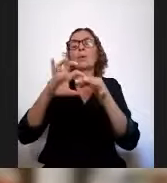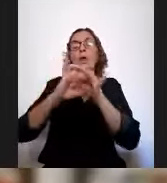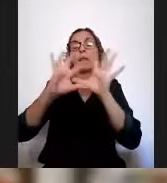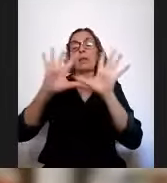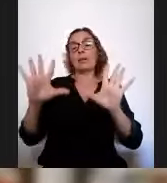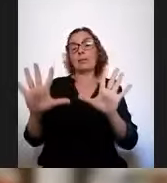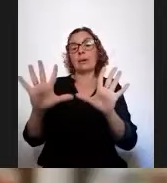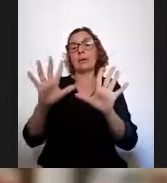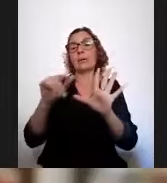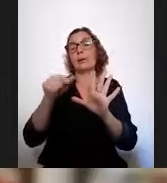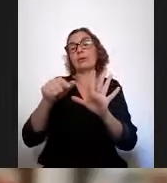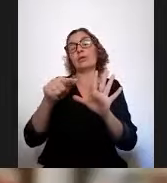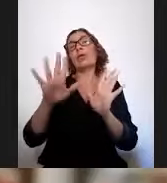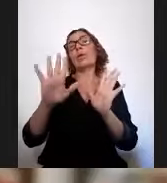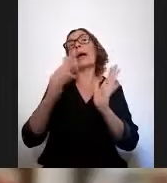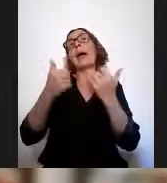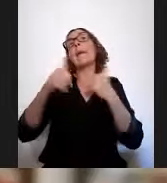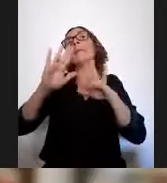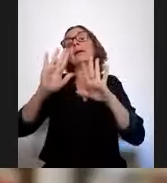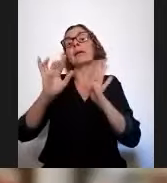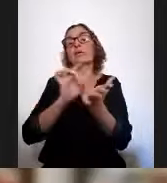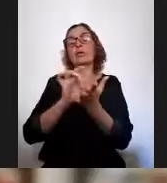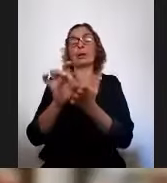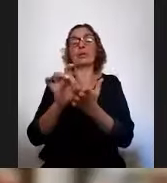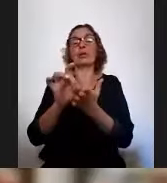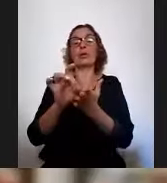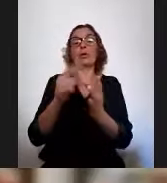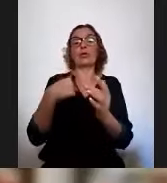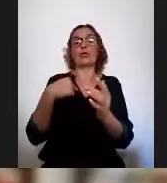es para utilizar, es un servicio, un producto para ser